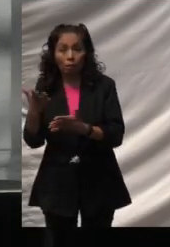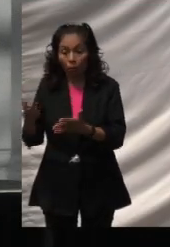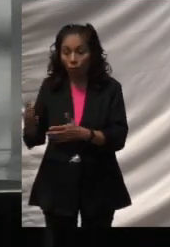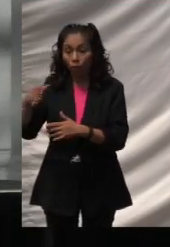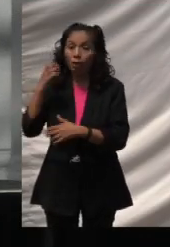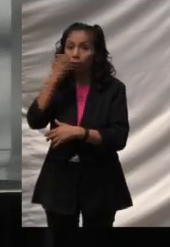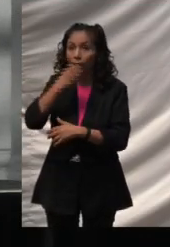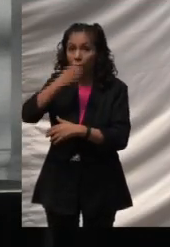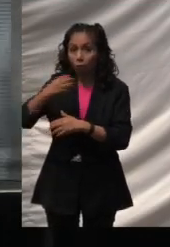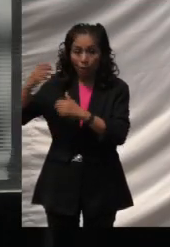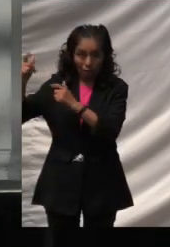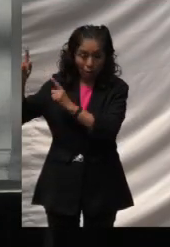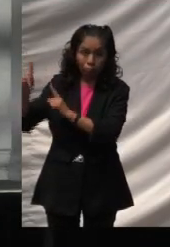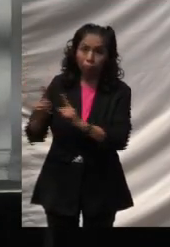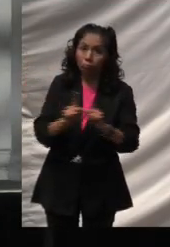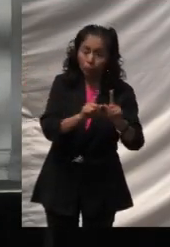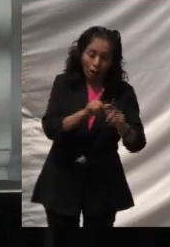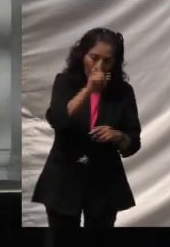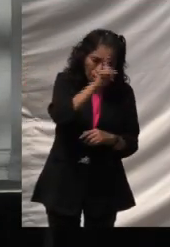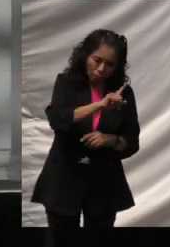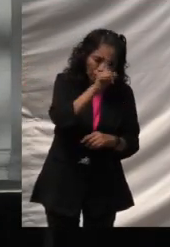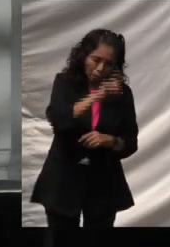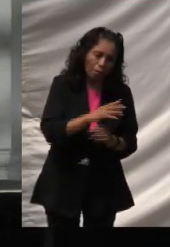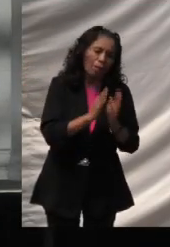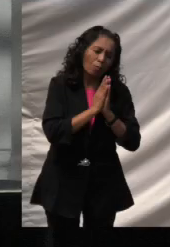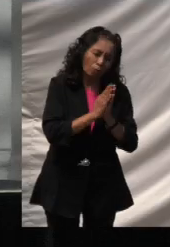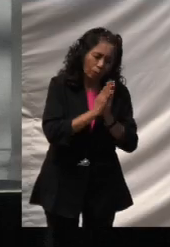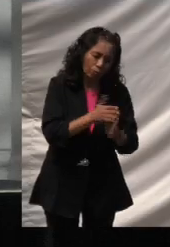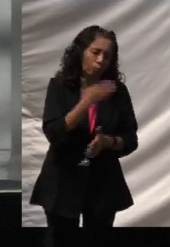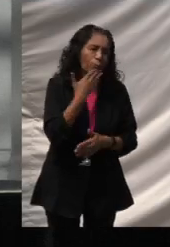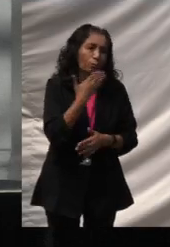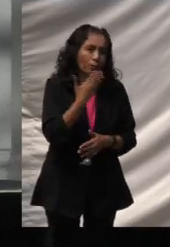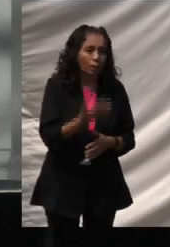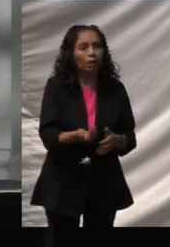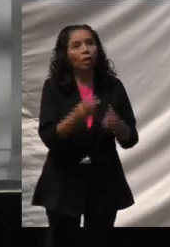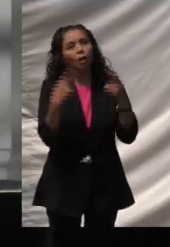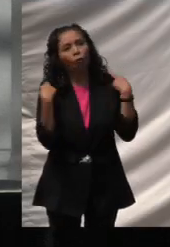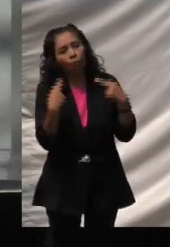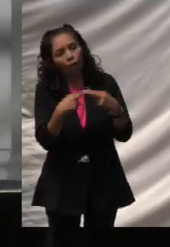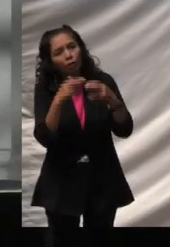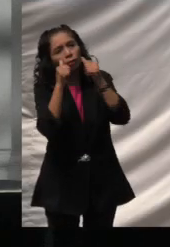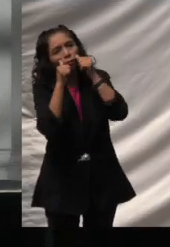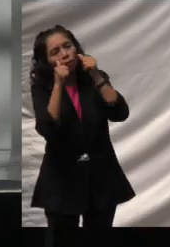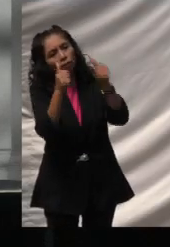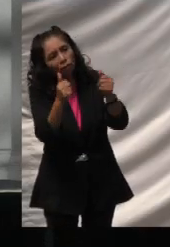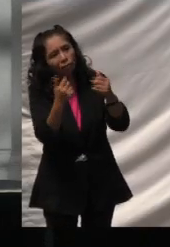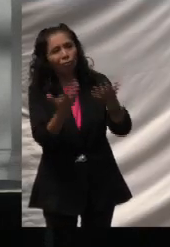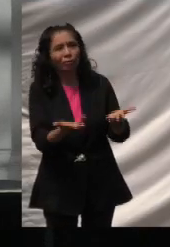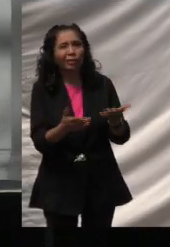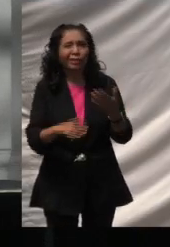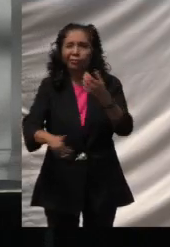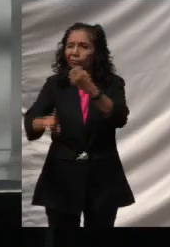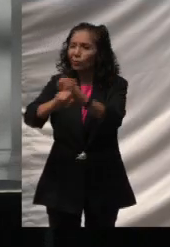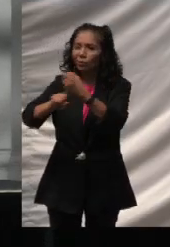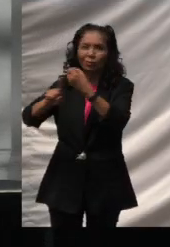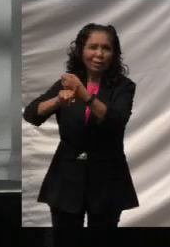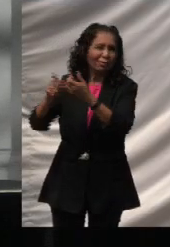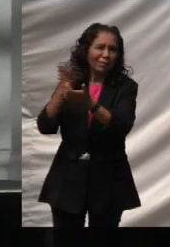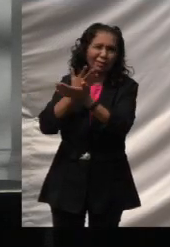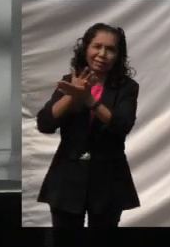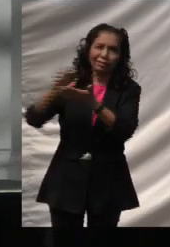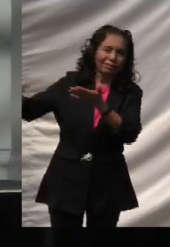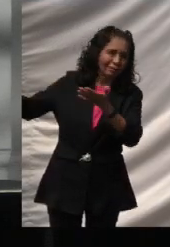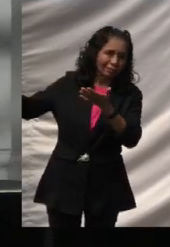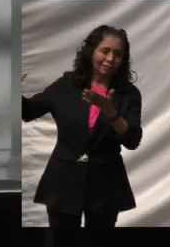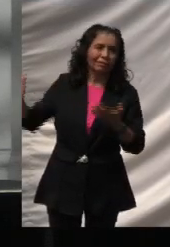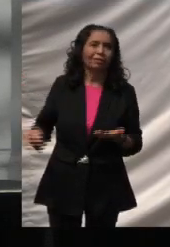a la escuela, la aconsejaba de que se portara bien, le prestara atención a los maestros y se alejara de aquellos alumnos que fueran